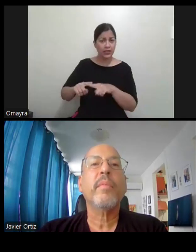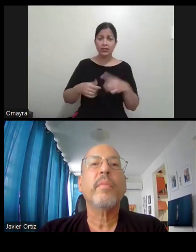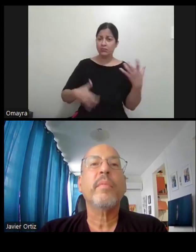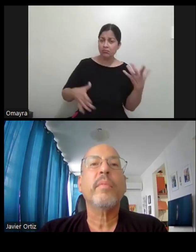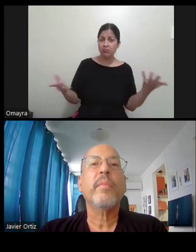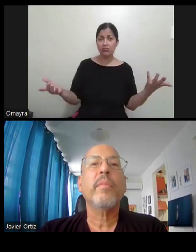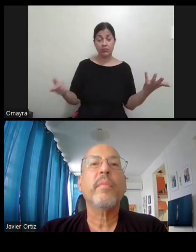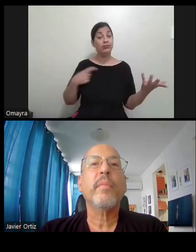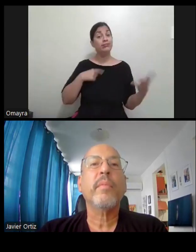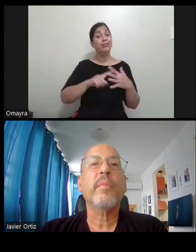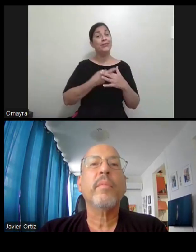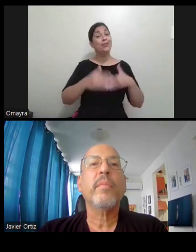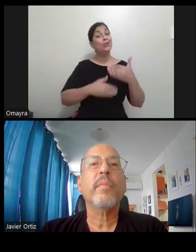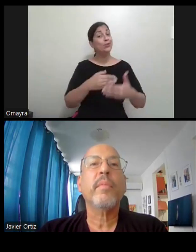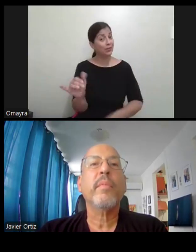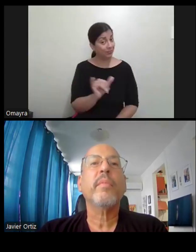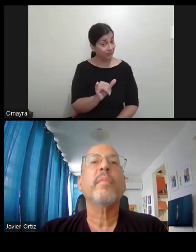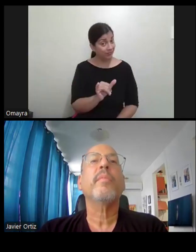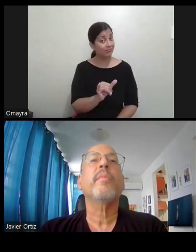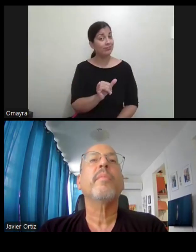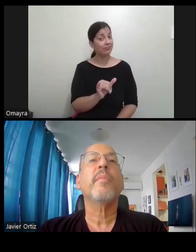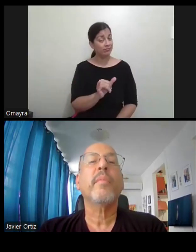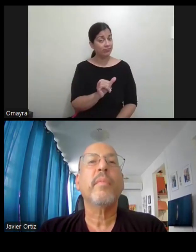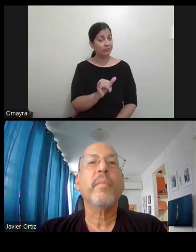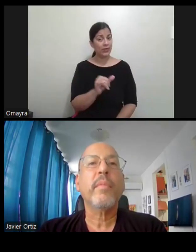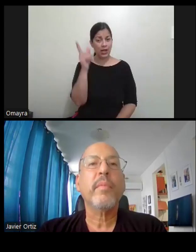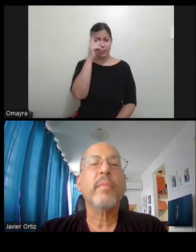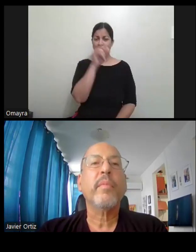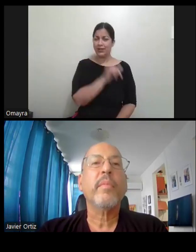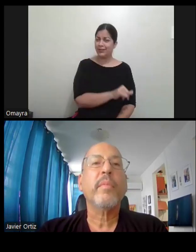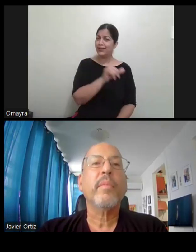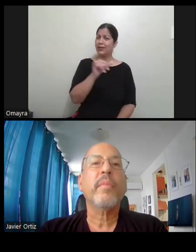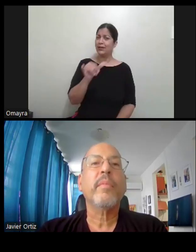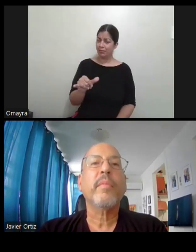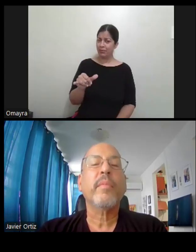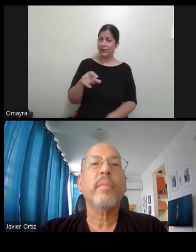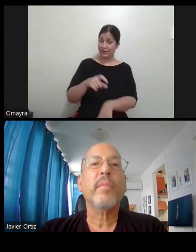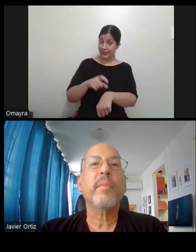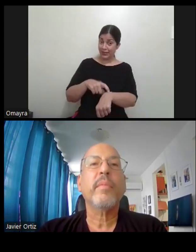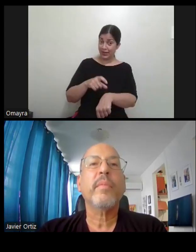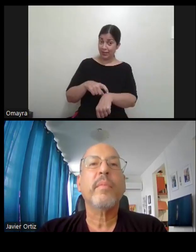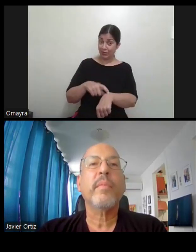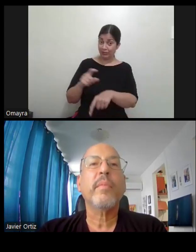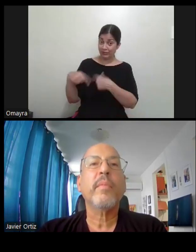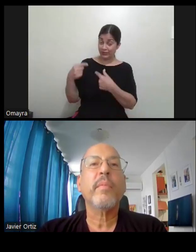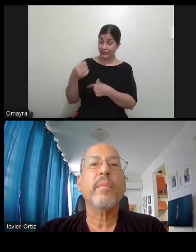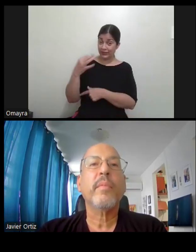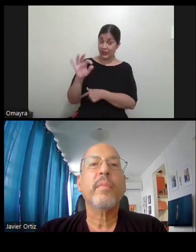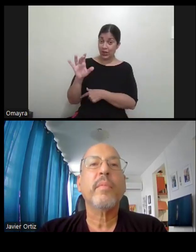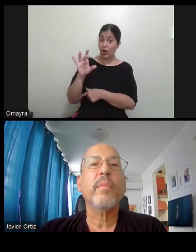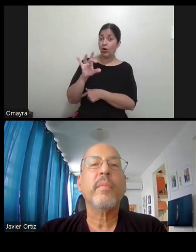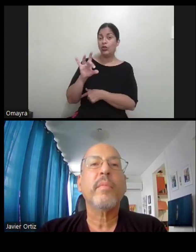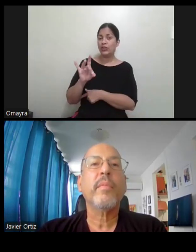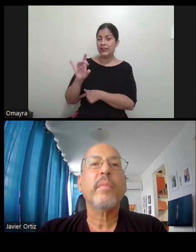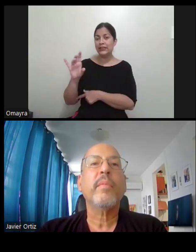también empecé a producir. Porque coincidió mi estadía en la Libre de Música desde el 87 hasta el